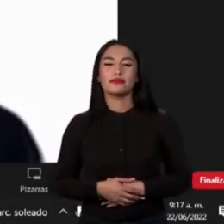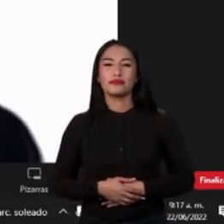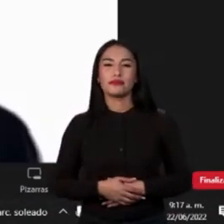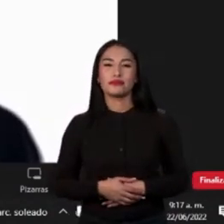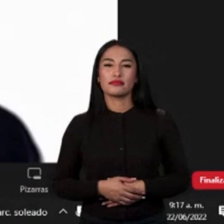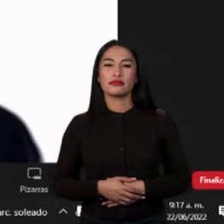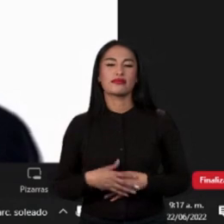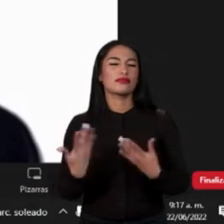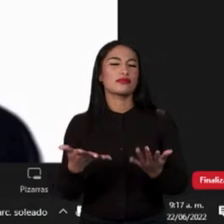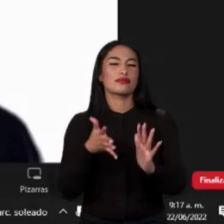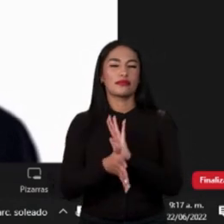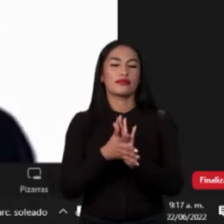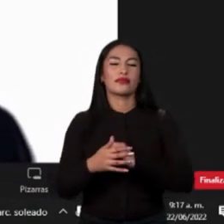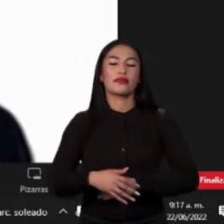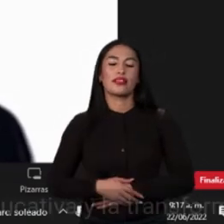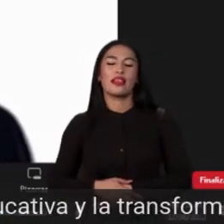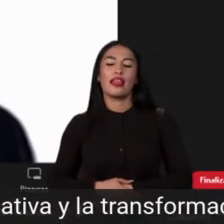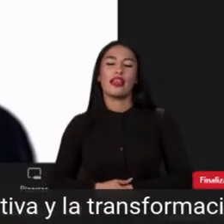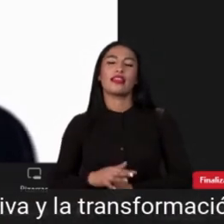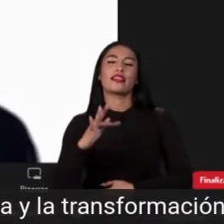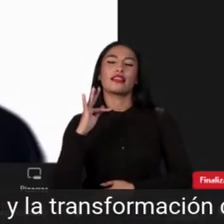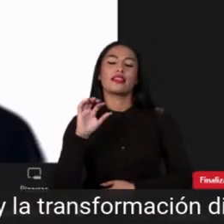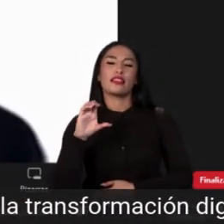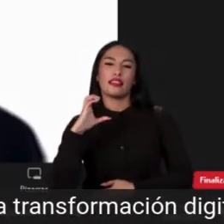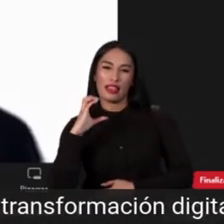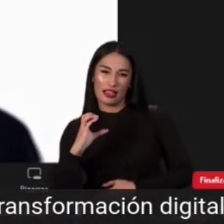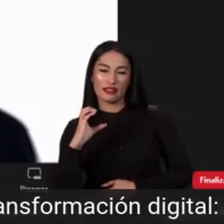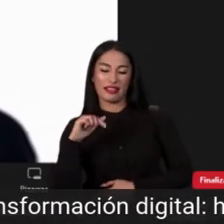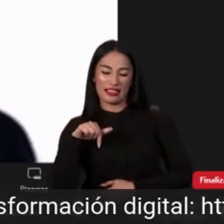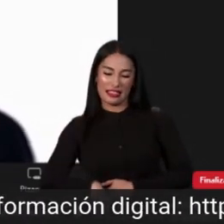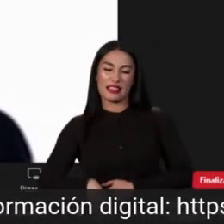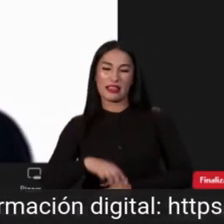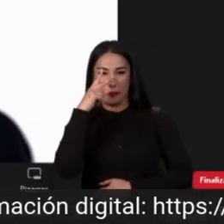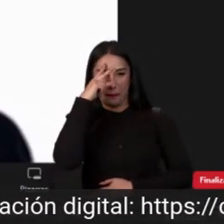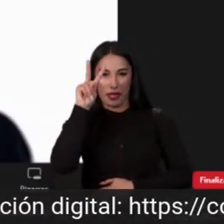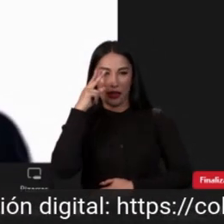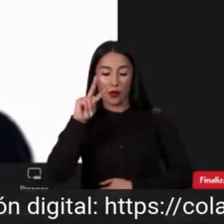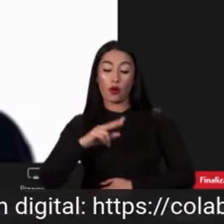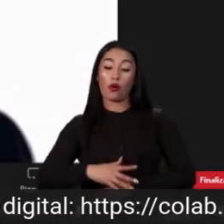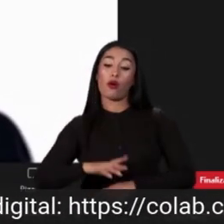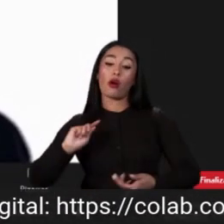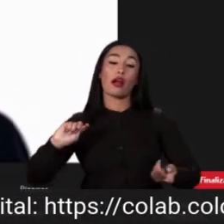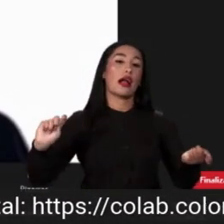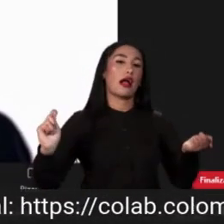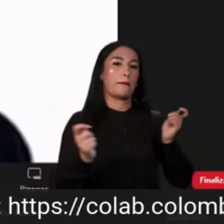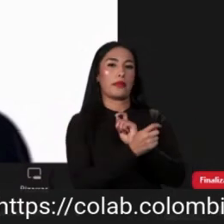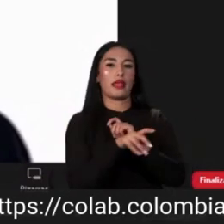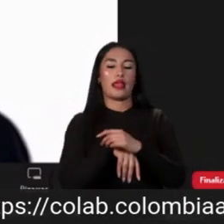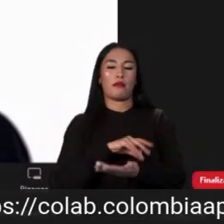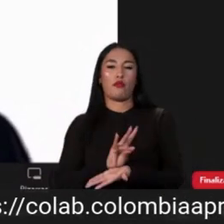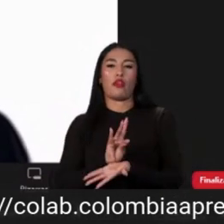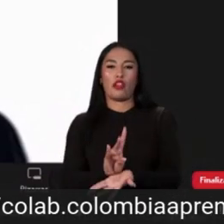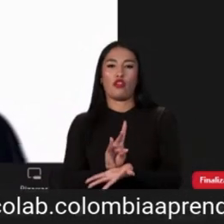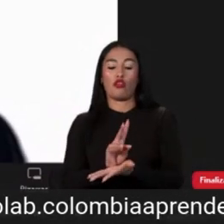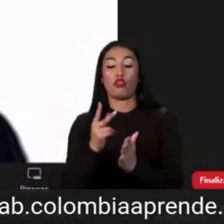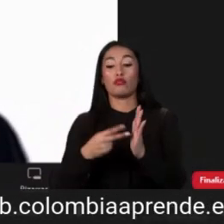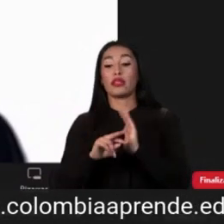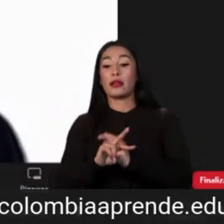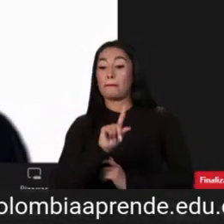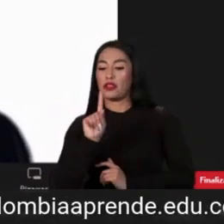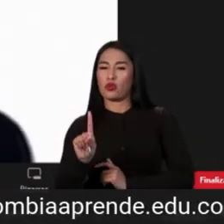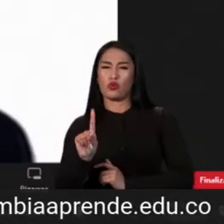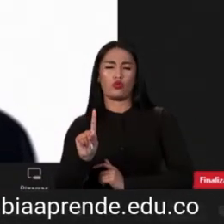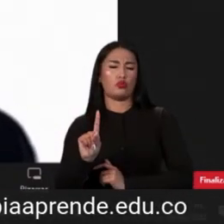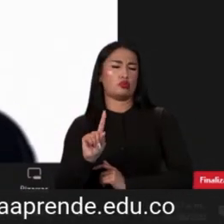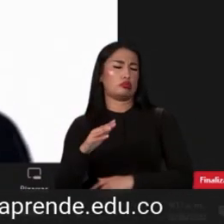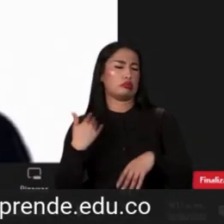desde el TEC, desde la experiencia, ¿no? Del cambio que hicimos con nuestro modelo educativo TEC 21, un cambio muy importante